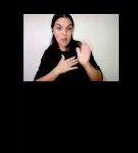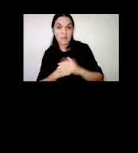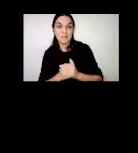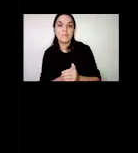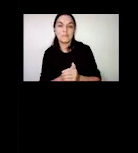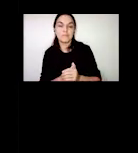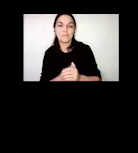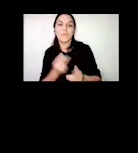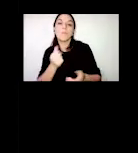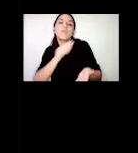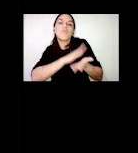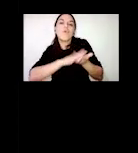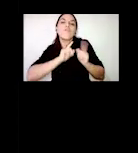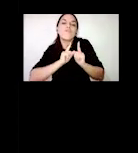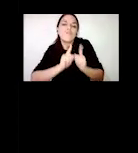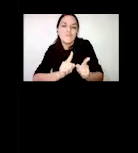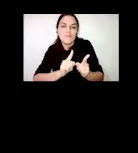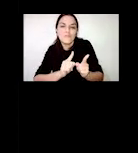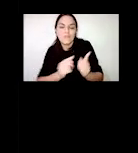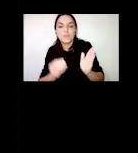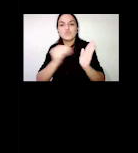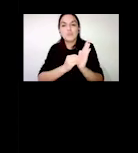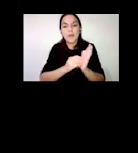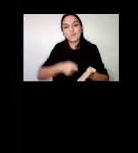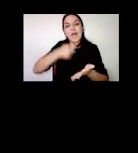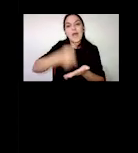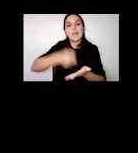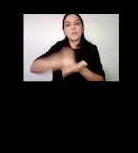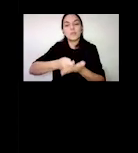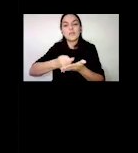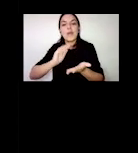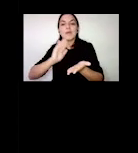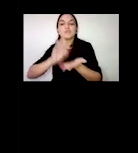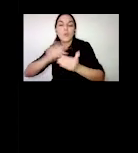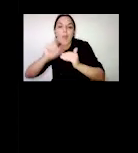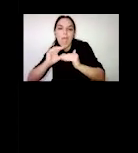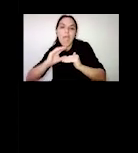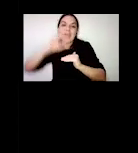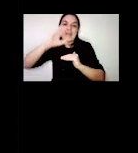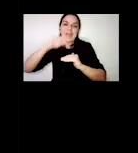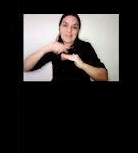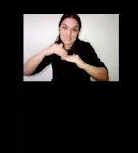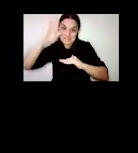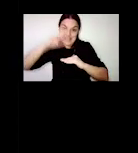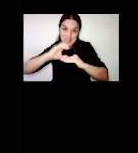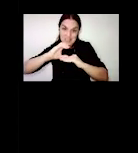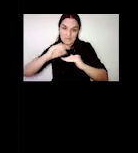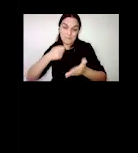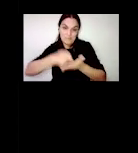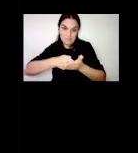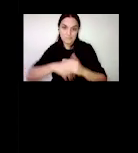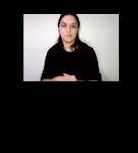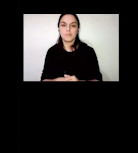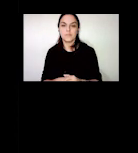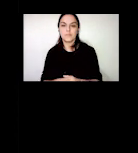fijo le vamos a sumar la alícuota sobre el excedente de patrimonio. Y aquí tienen lo que yo les